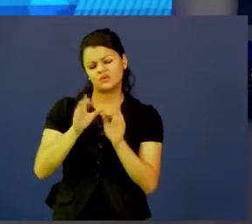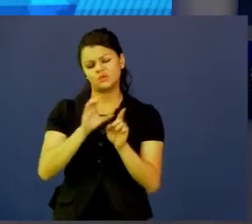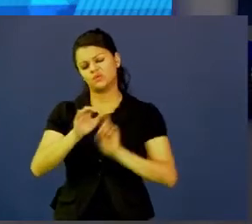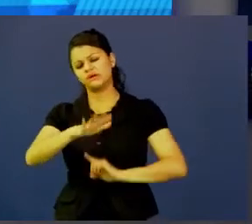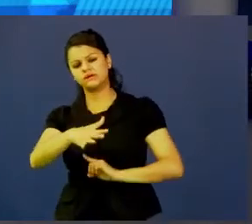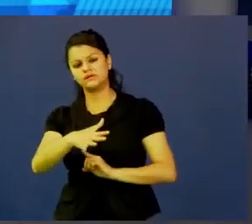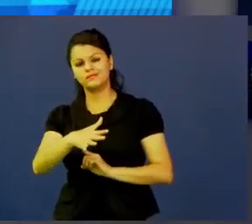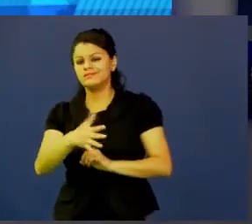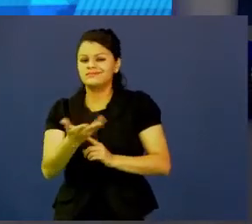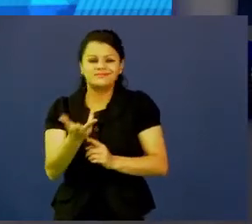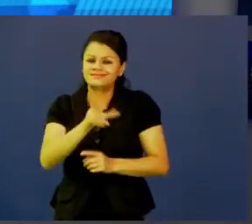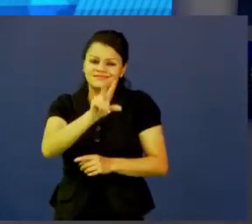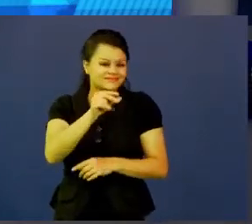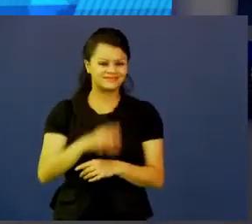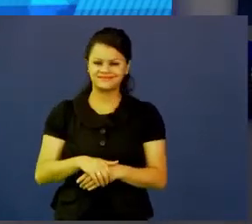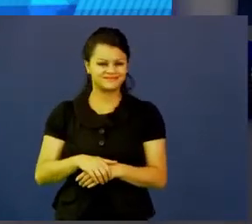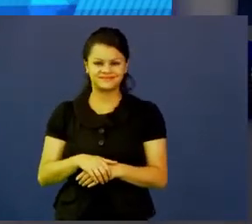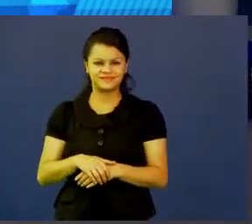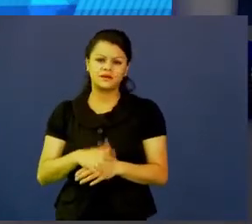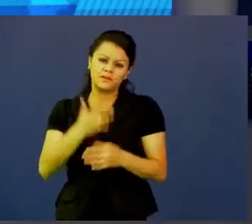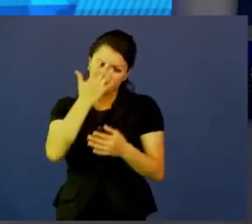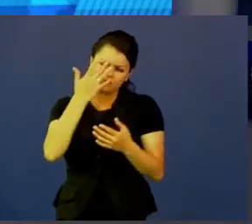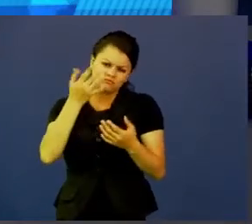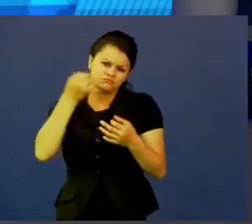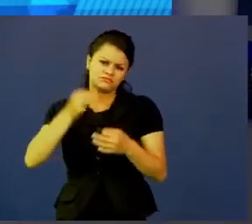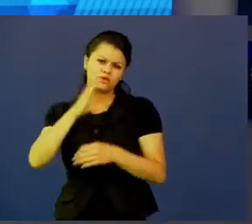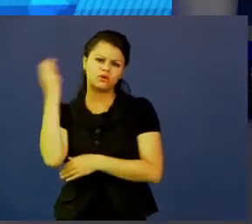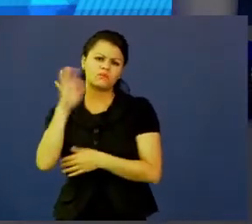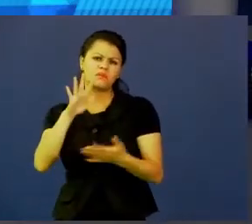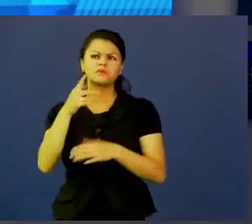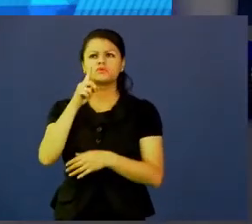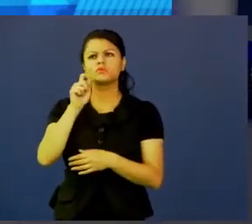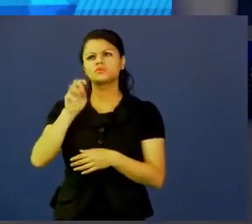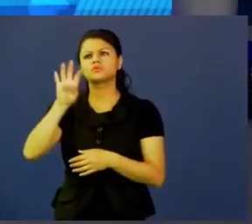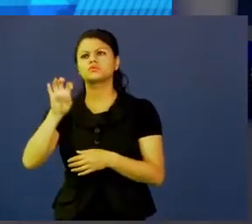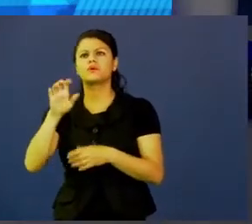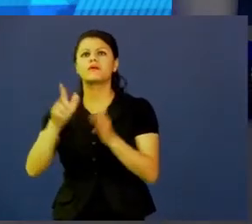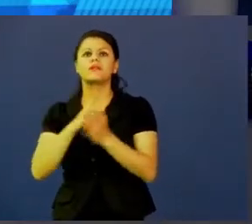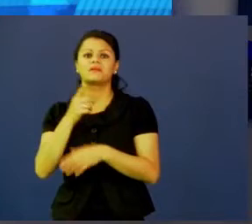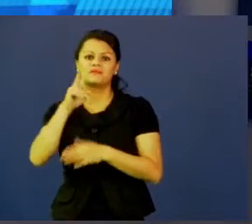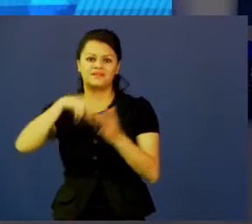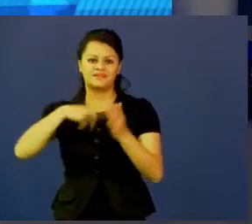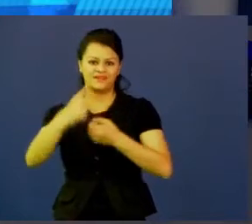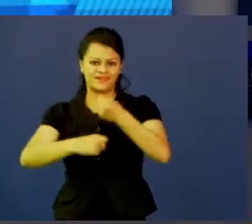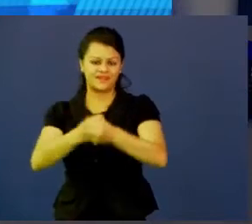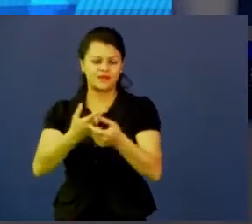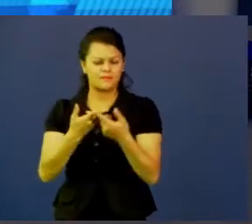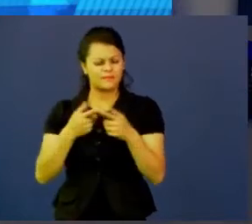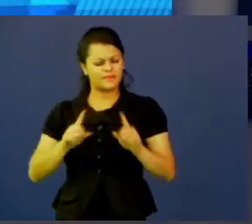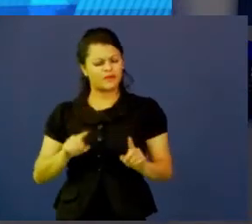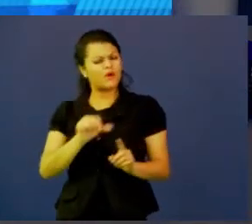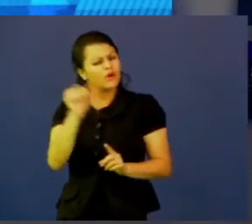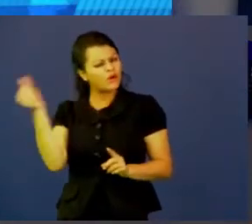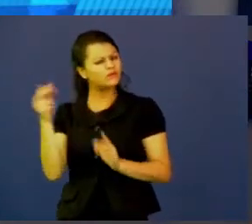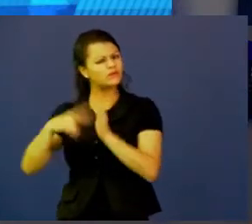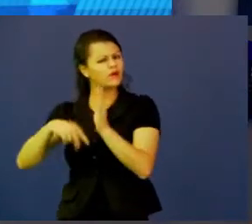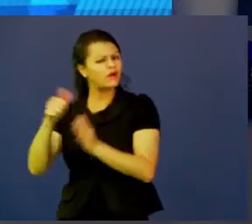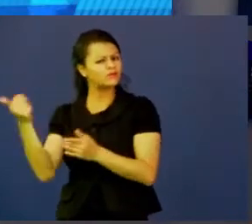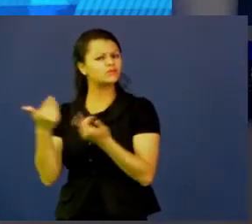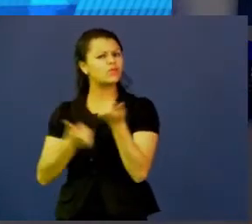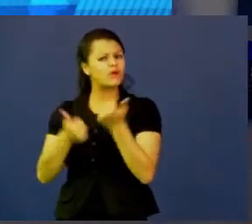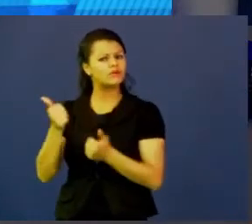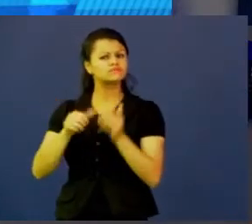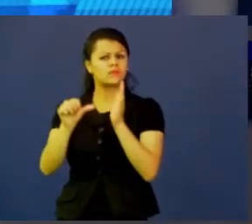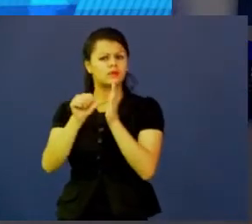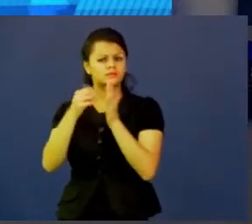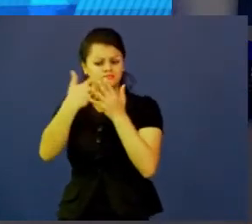1.9, porque hay muchos otros tipos de lecturas, las lecturas de artículos, las lecturas de contenidos digitales, hay una serie